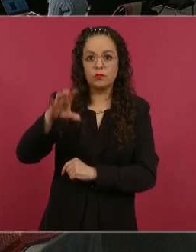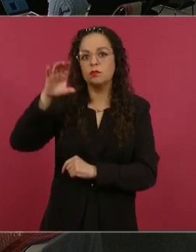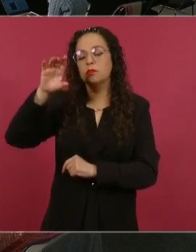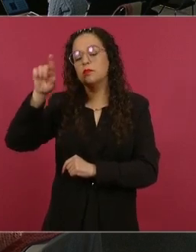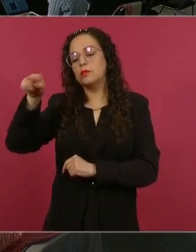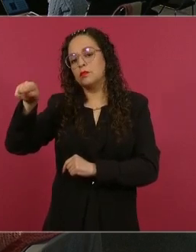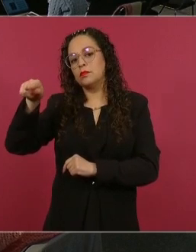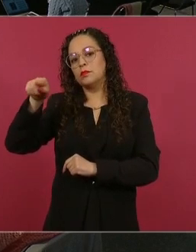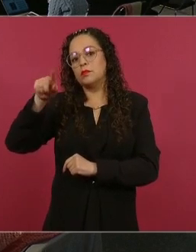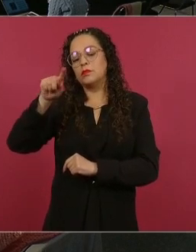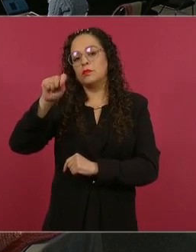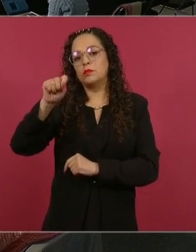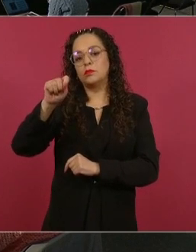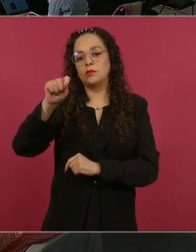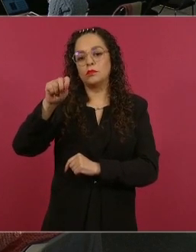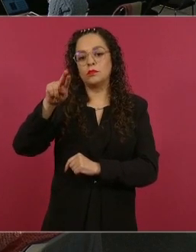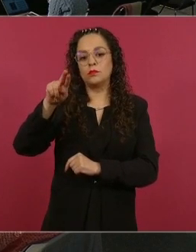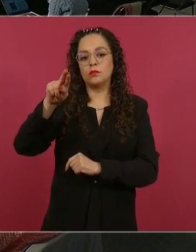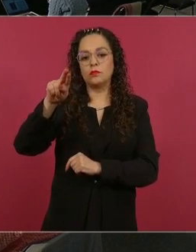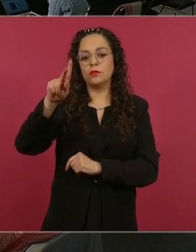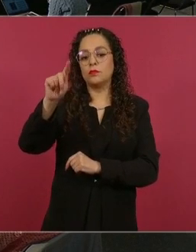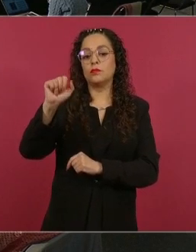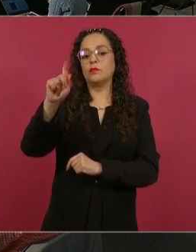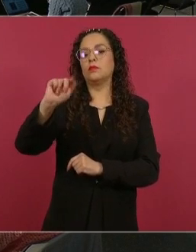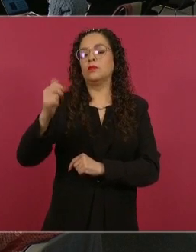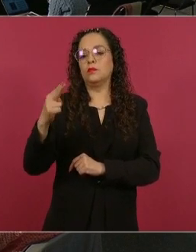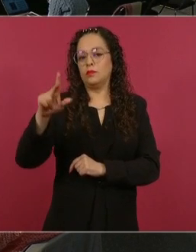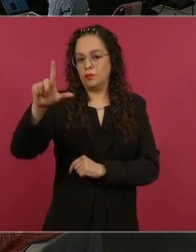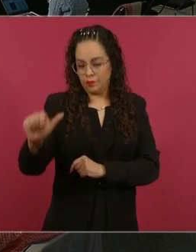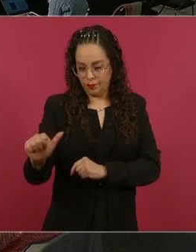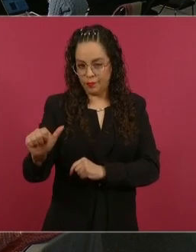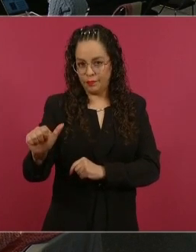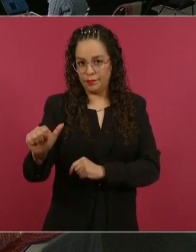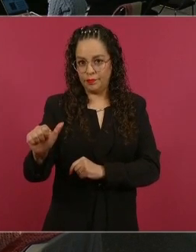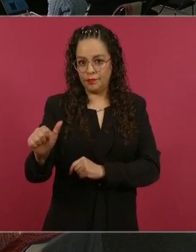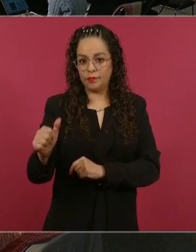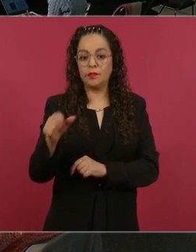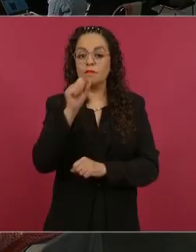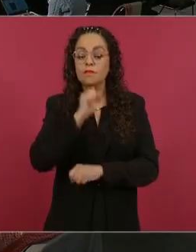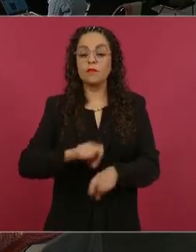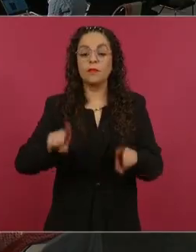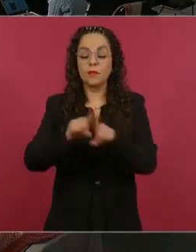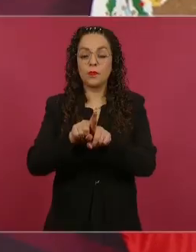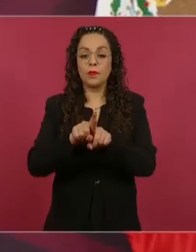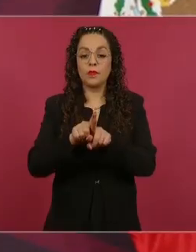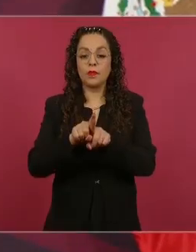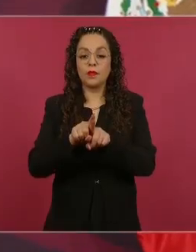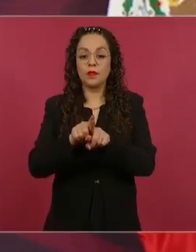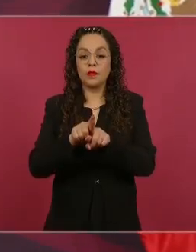Y la rehabilitación de los puertos. Y voy a ver también el avance en una planta